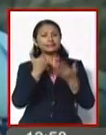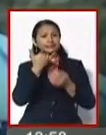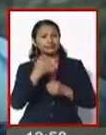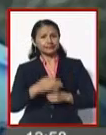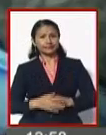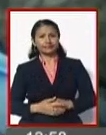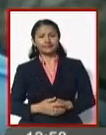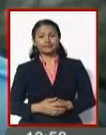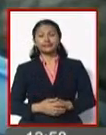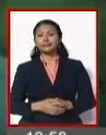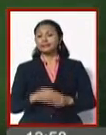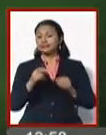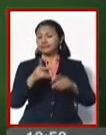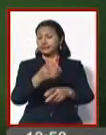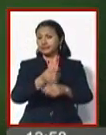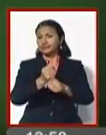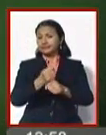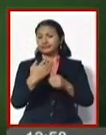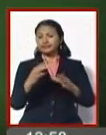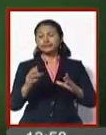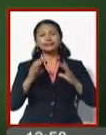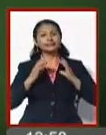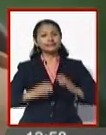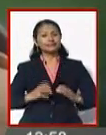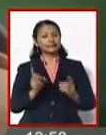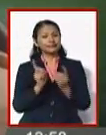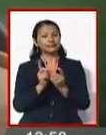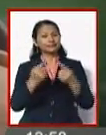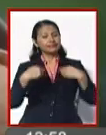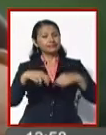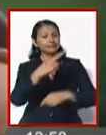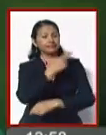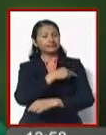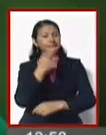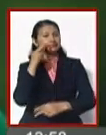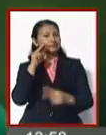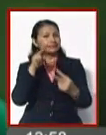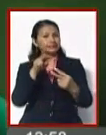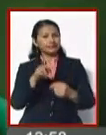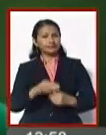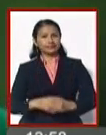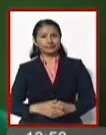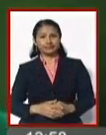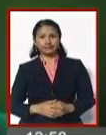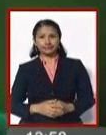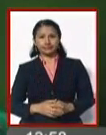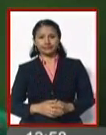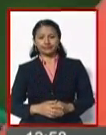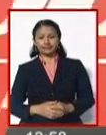pasado? Los rescatistas encontraron un cuerpo cerca de aquí. Debe ir al hospital para reconocerlo.